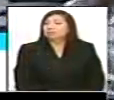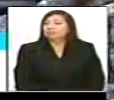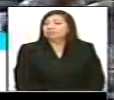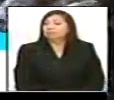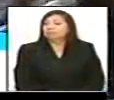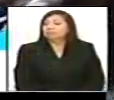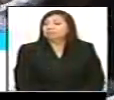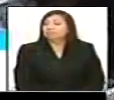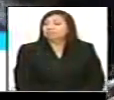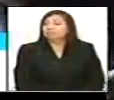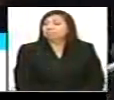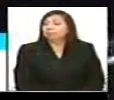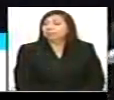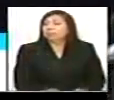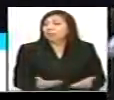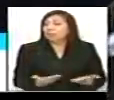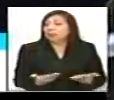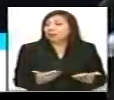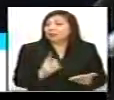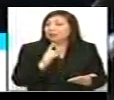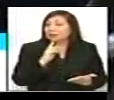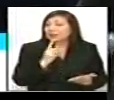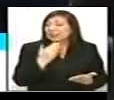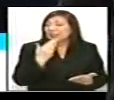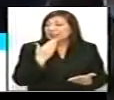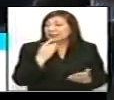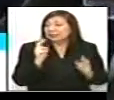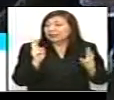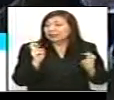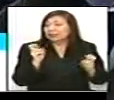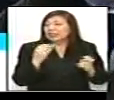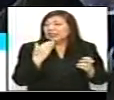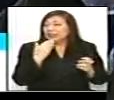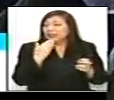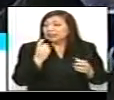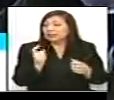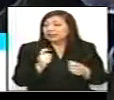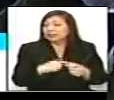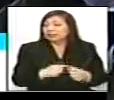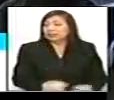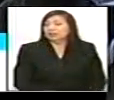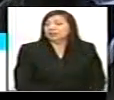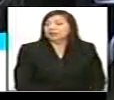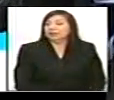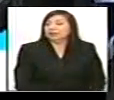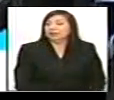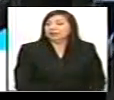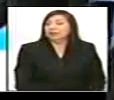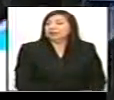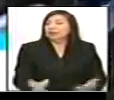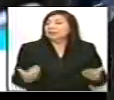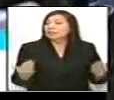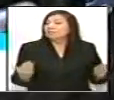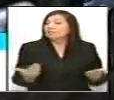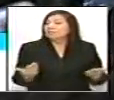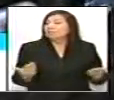plantas, ¿dónde están? ¿Quién es su titular? ¿Quiénes son los vinculados? ¿De dónde